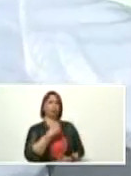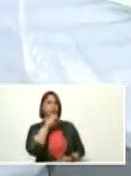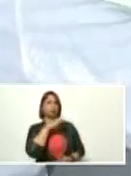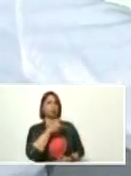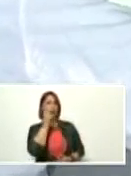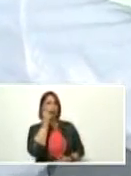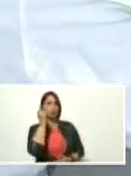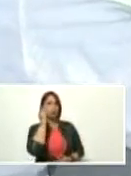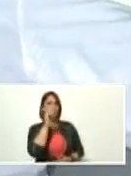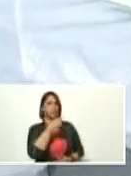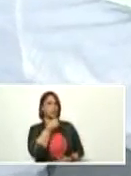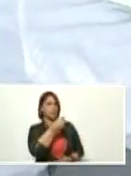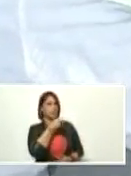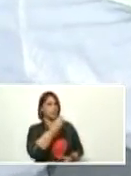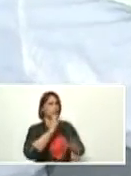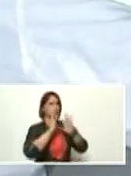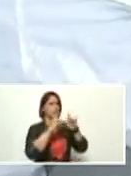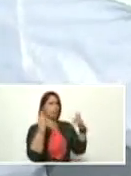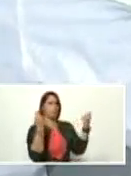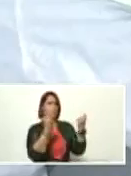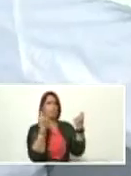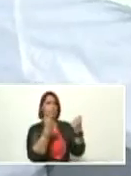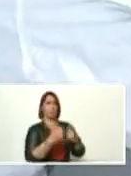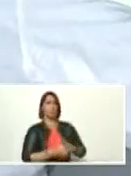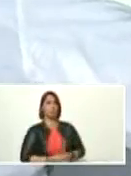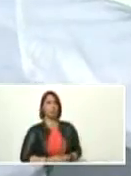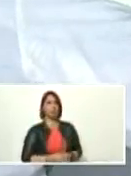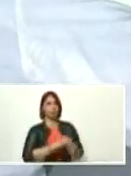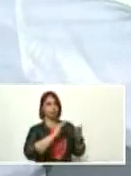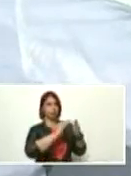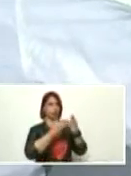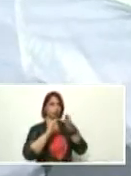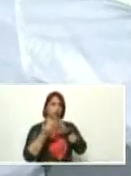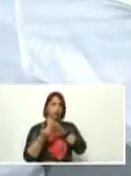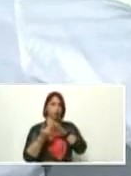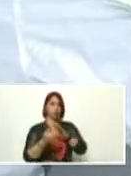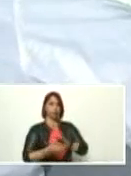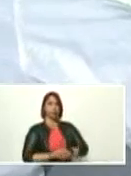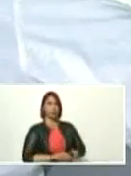historiadoras, sino cronistas populares, comunales,